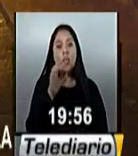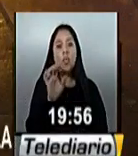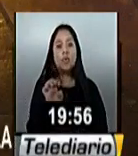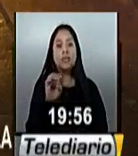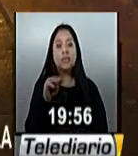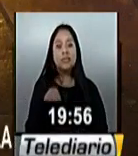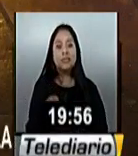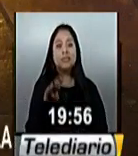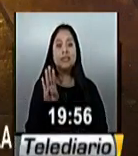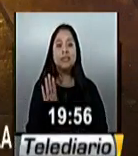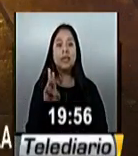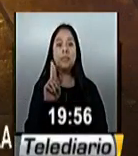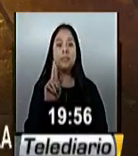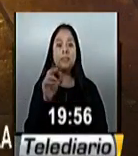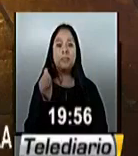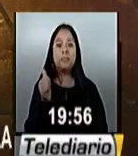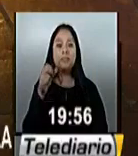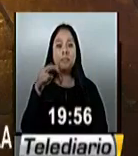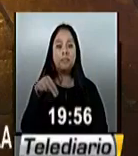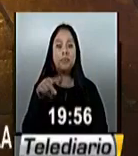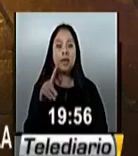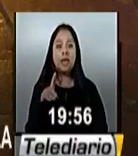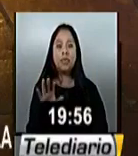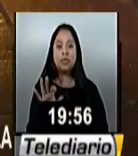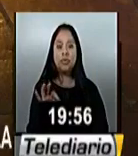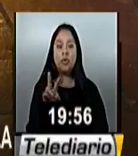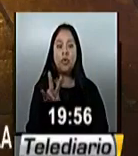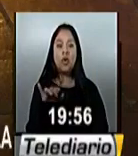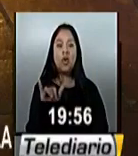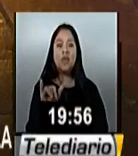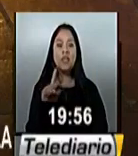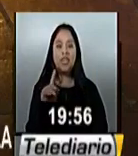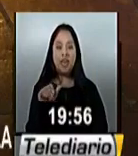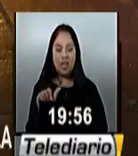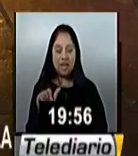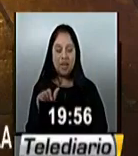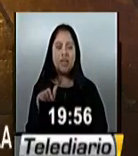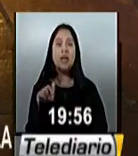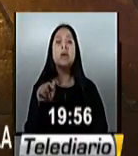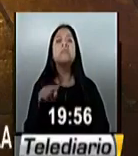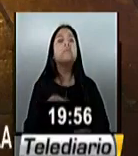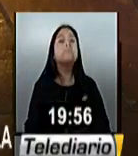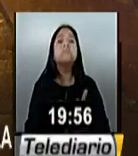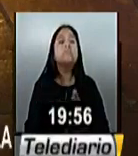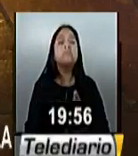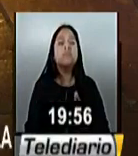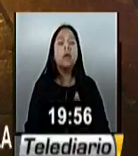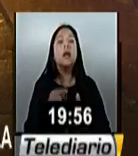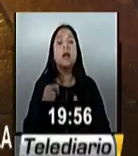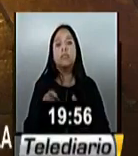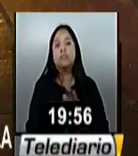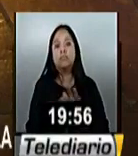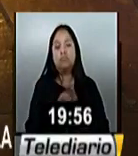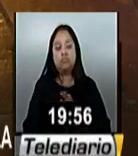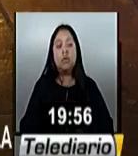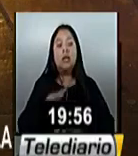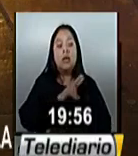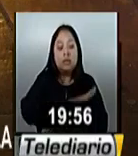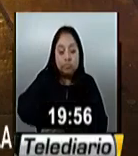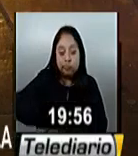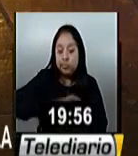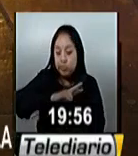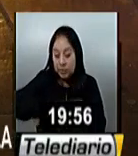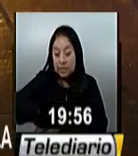que ofrece a miles de productores del campo una paga mensual para que siembren